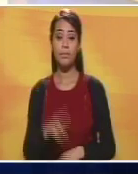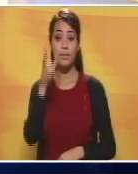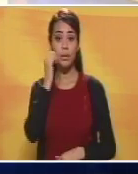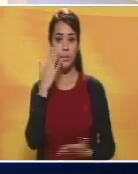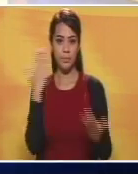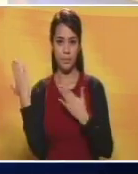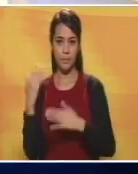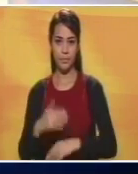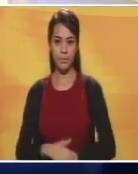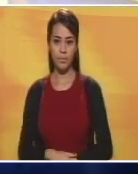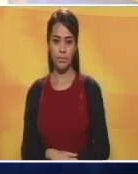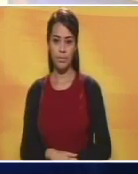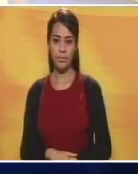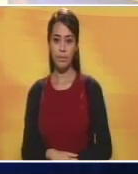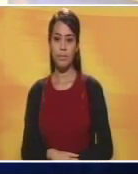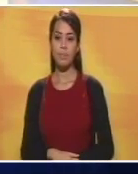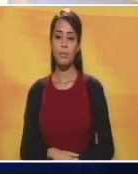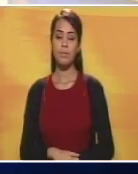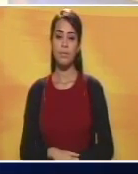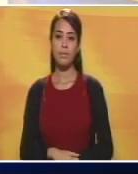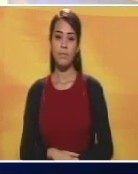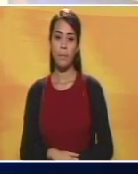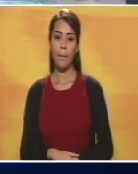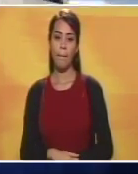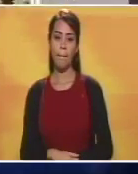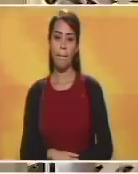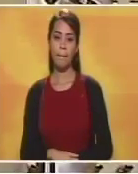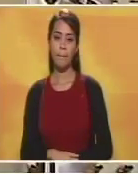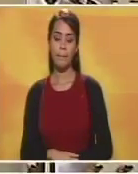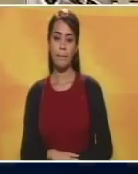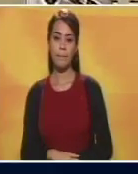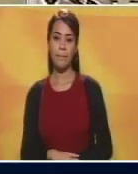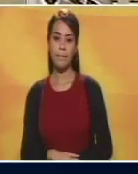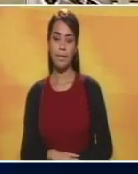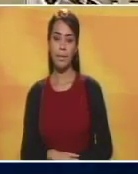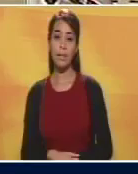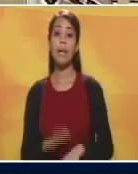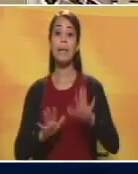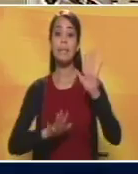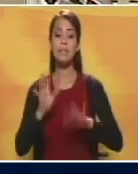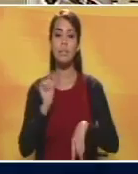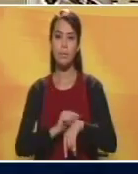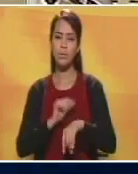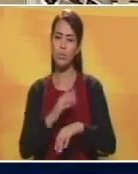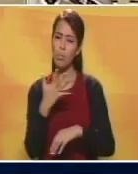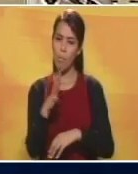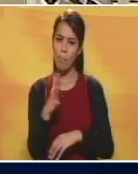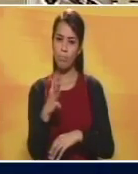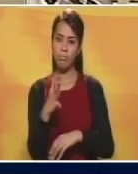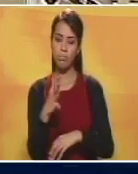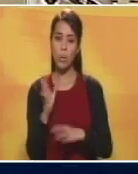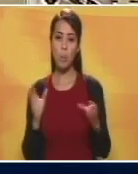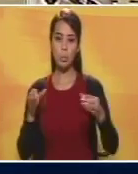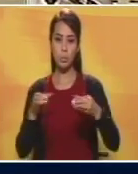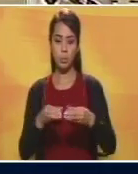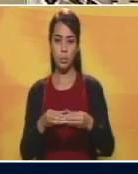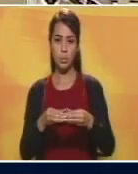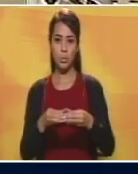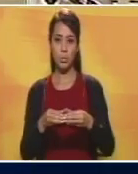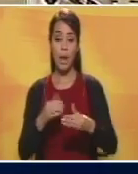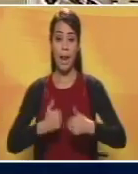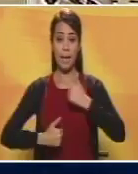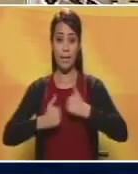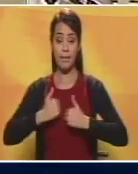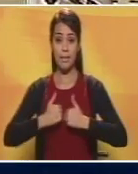escuchamos. Así es, Milagros, amigos. Por 15 minutos aproximadamente estuvo reunido el